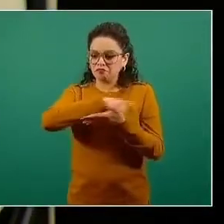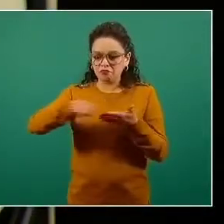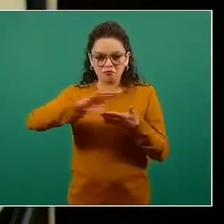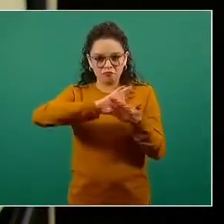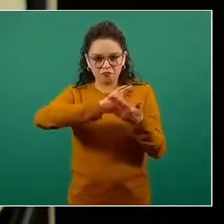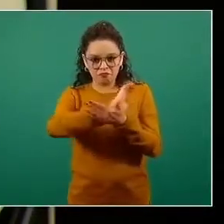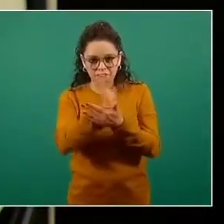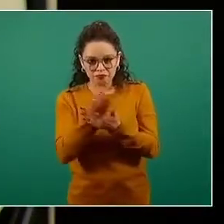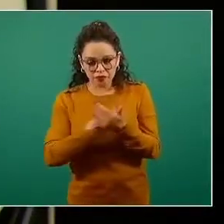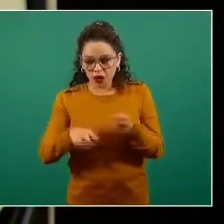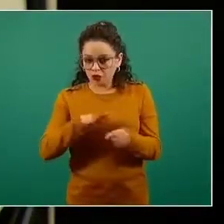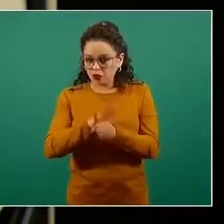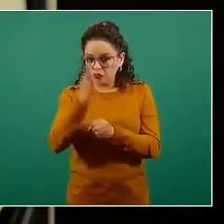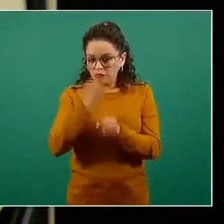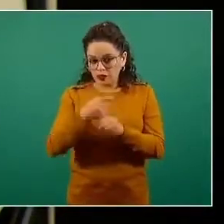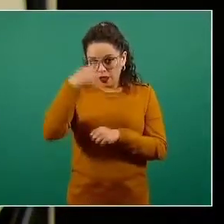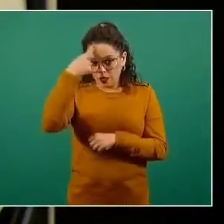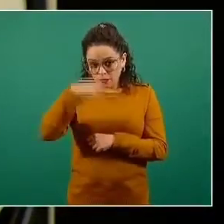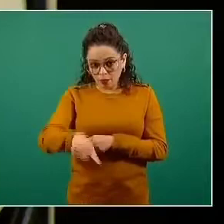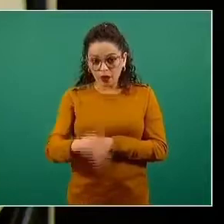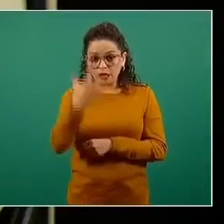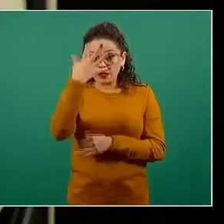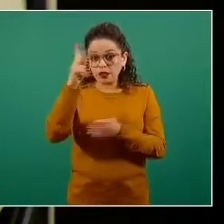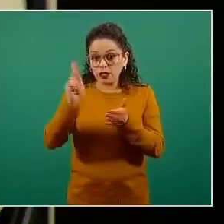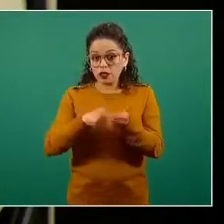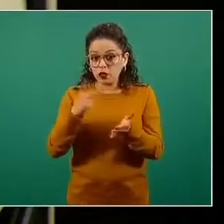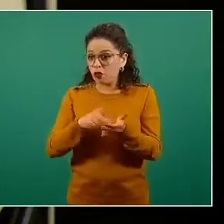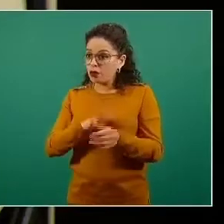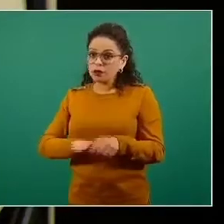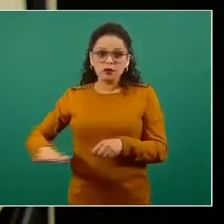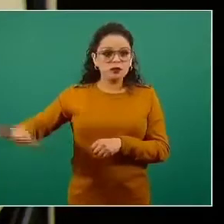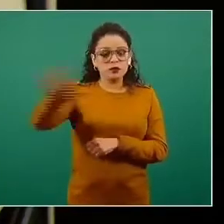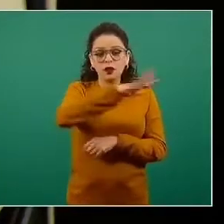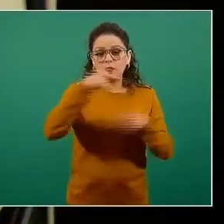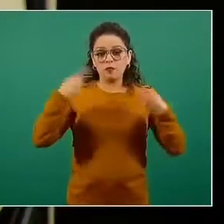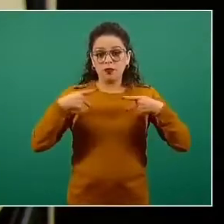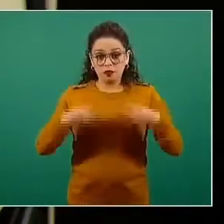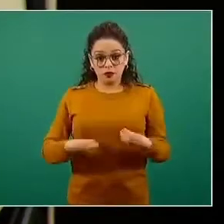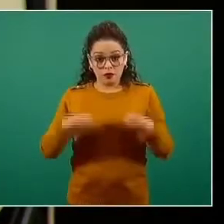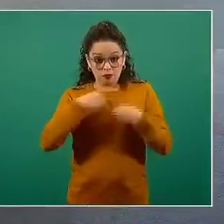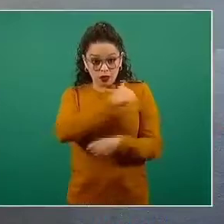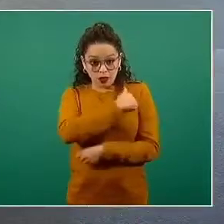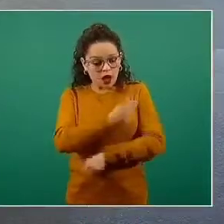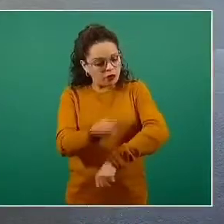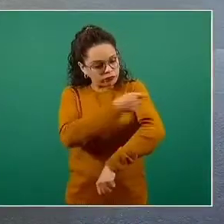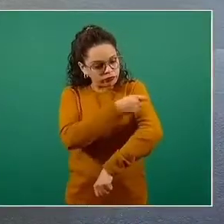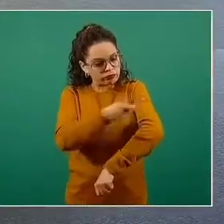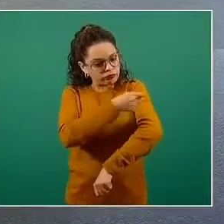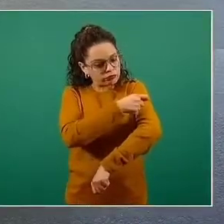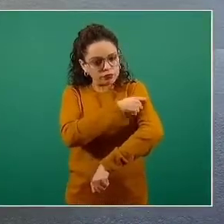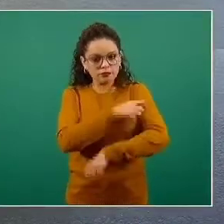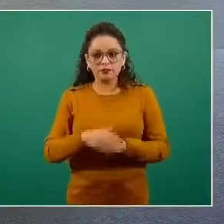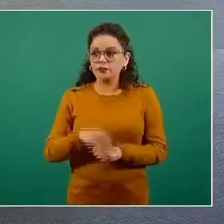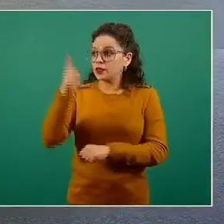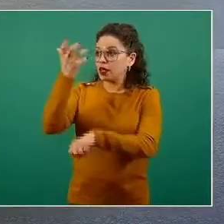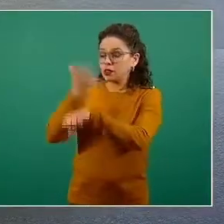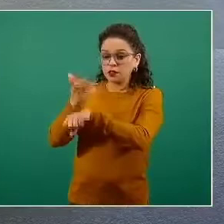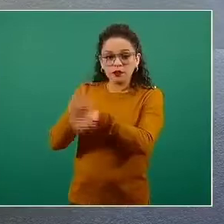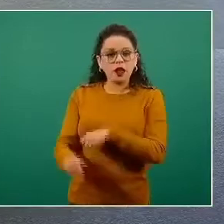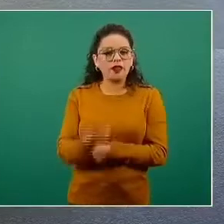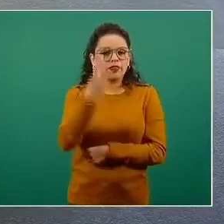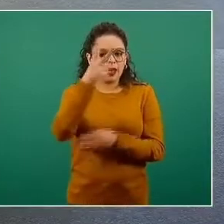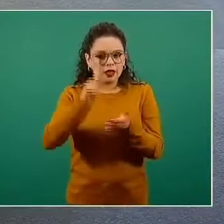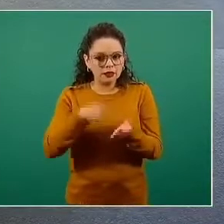para vacunar 5 veces a toda su población, Estados Unidos 3 veces, si no me equivoco,